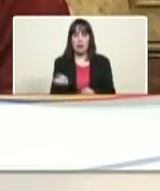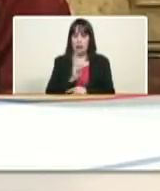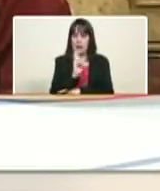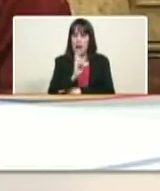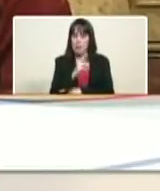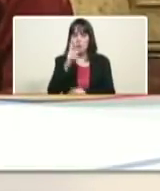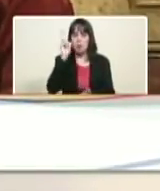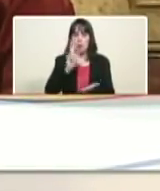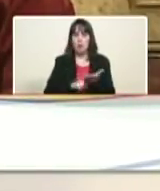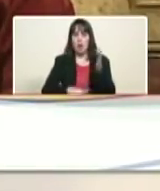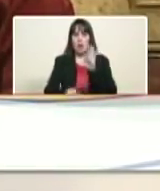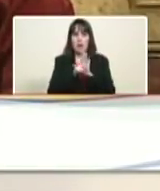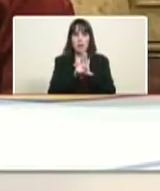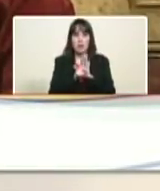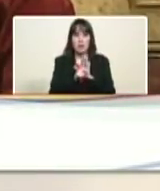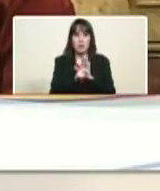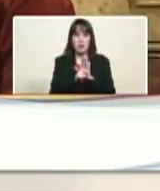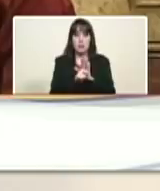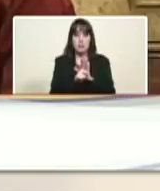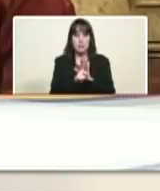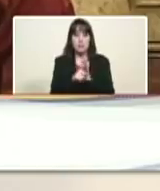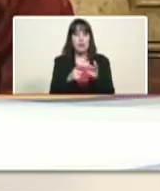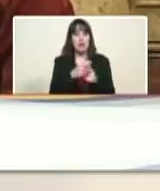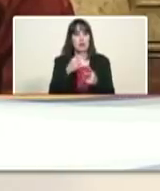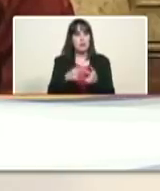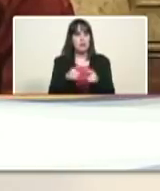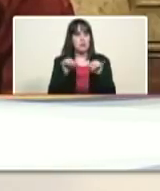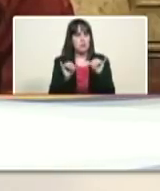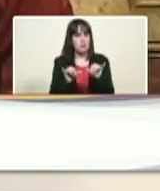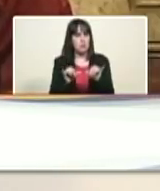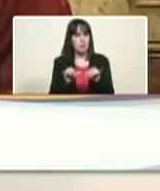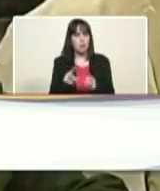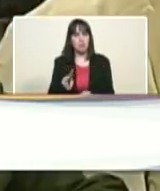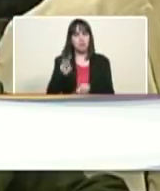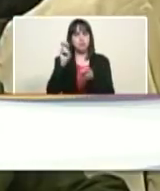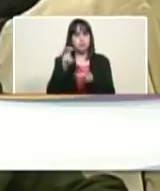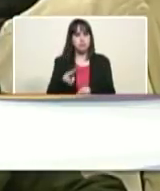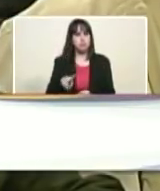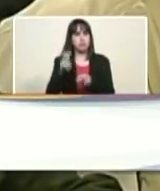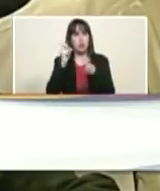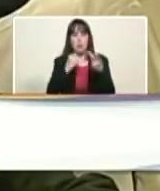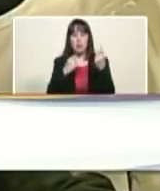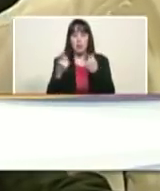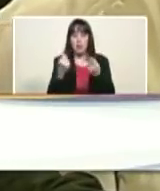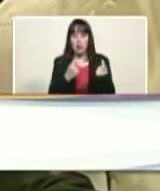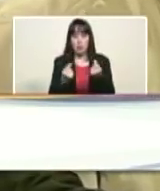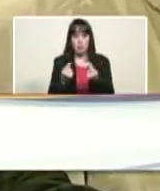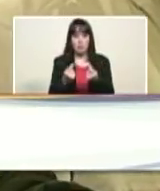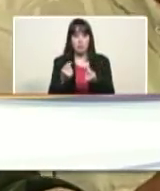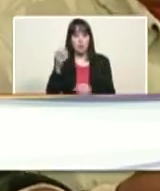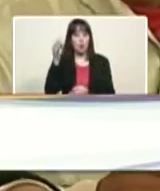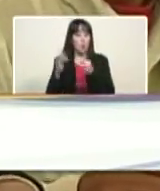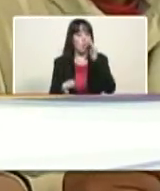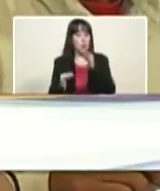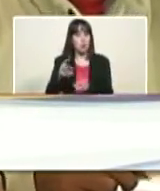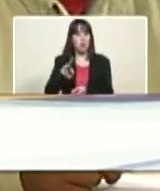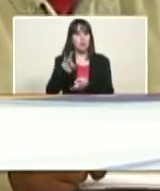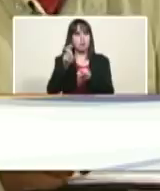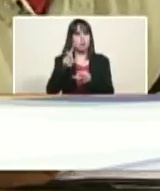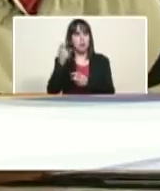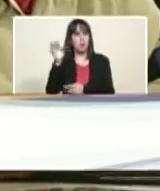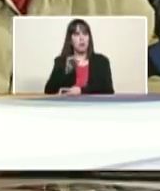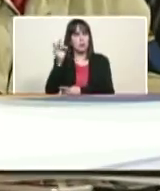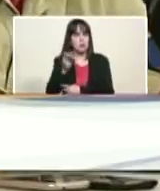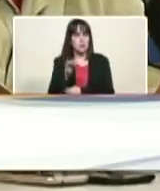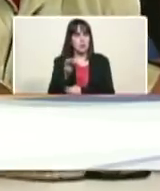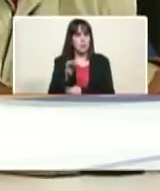total. Con eso vamos a recaudar mucho más dinero y vamos a hacer más justa la recaudación.